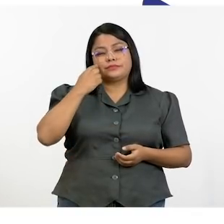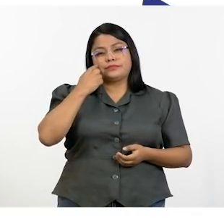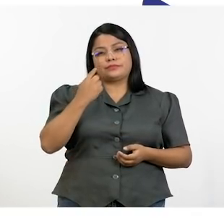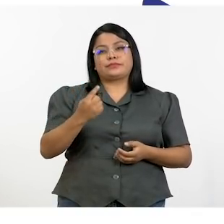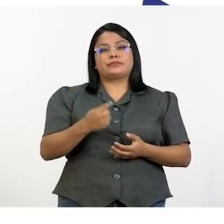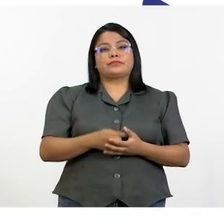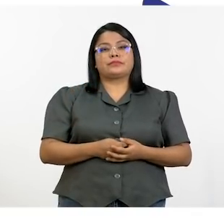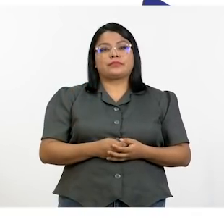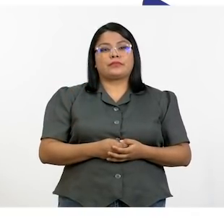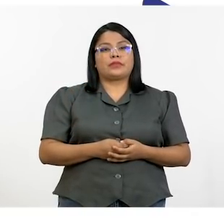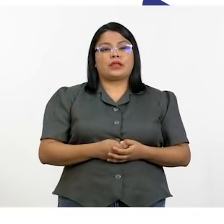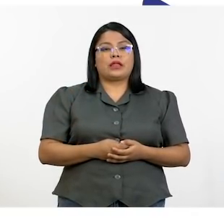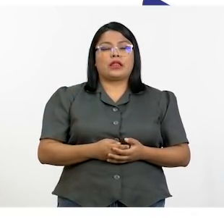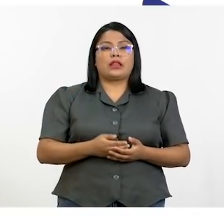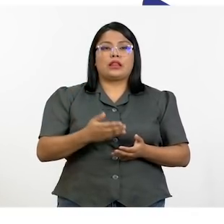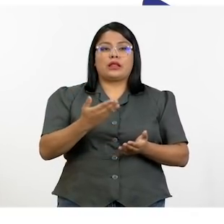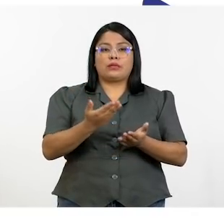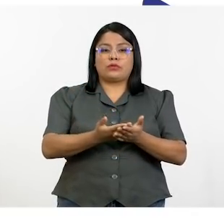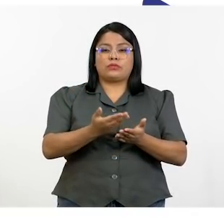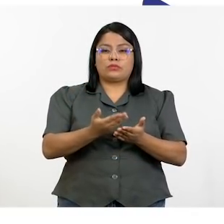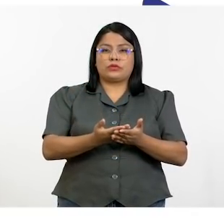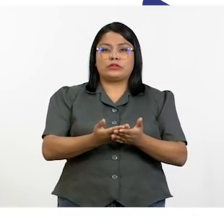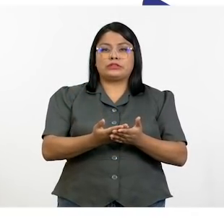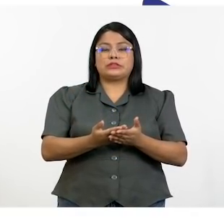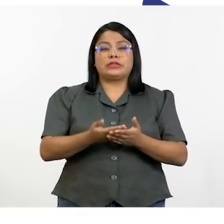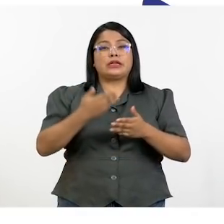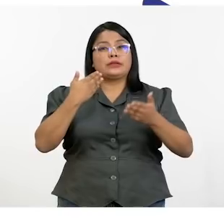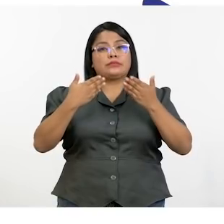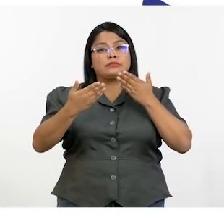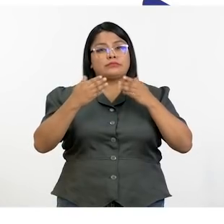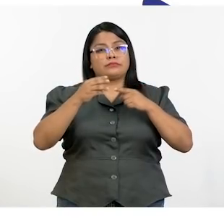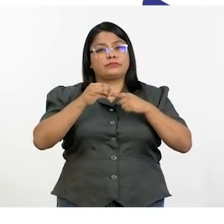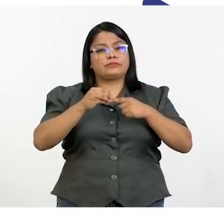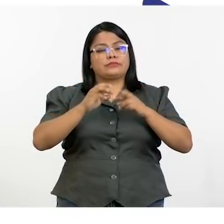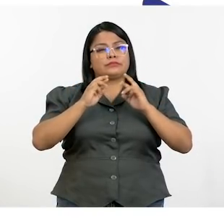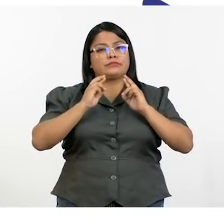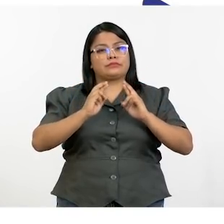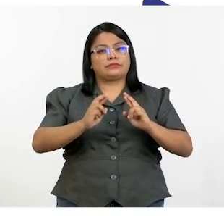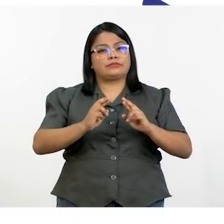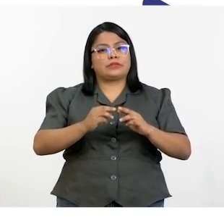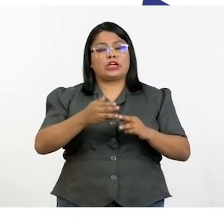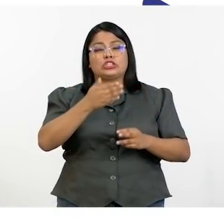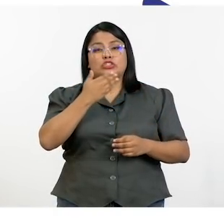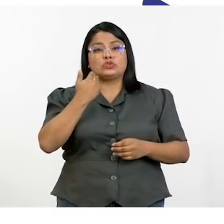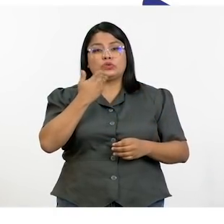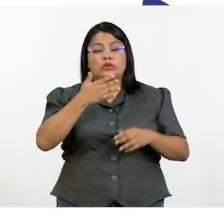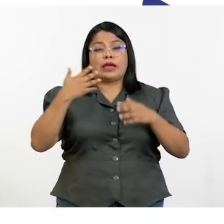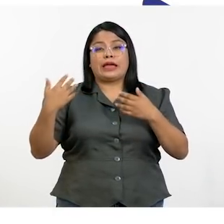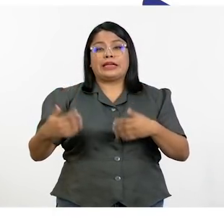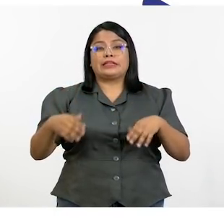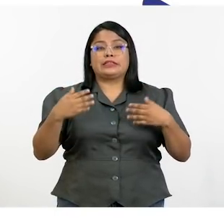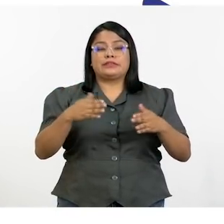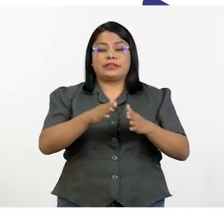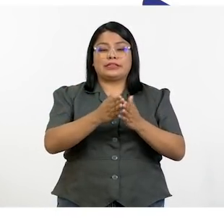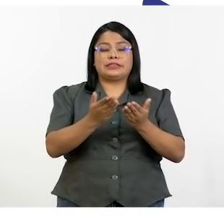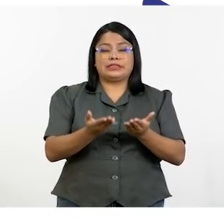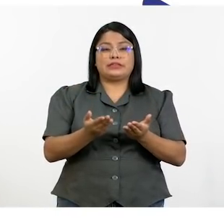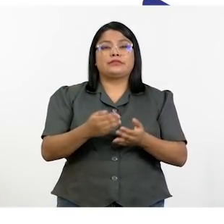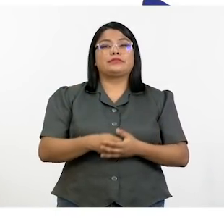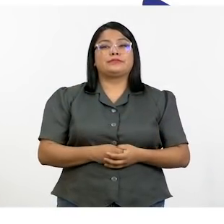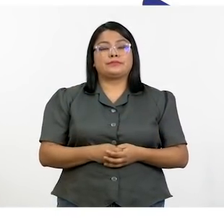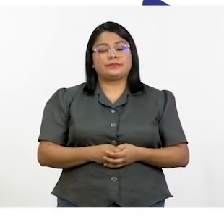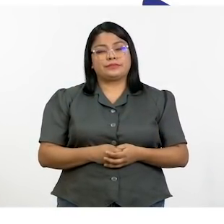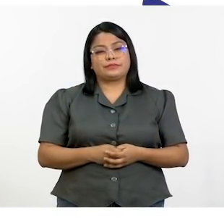podemos notar, el propósito de las orientaciones específicas responde a la asignación de la actividad en el libro de